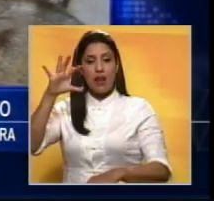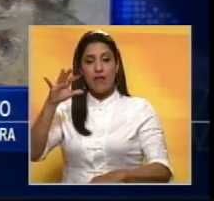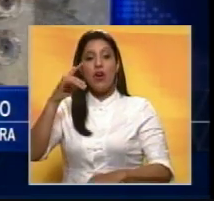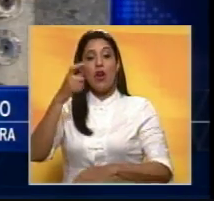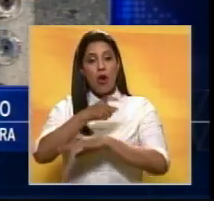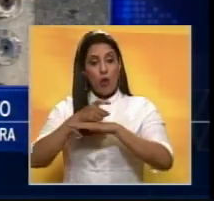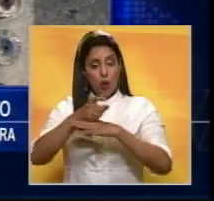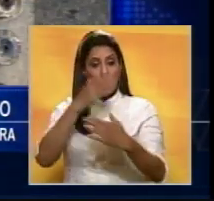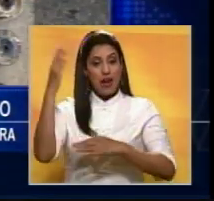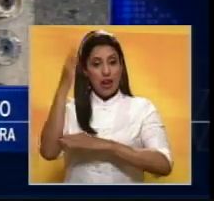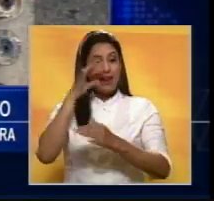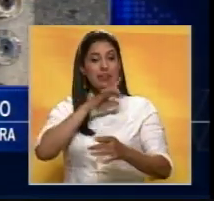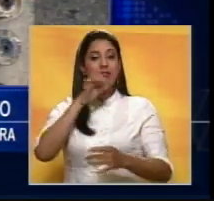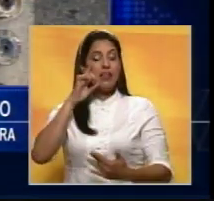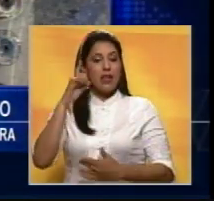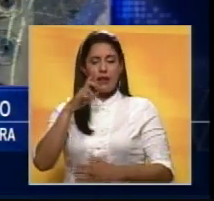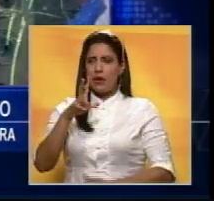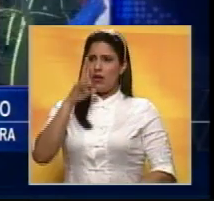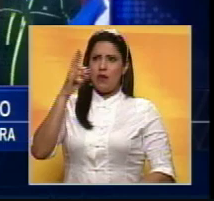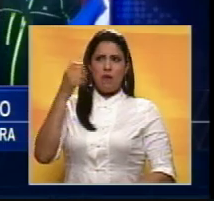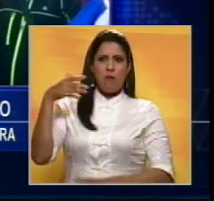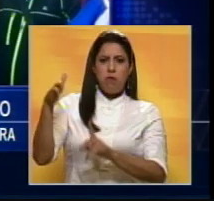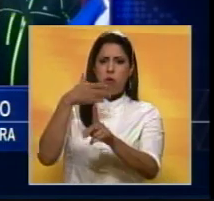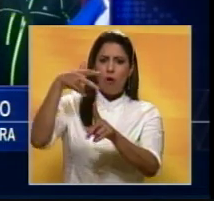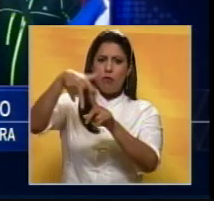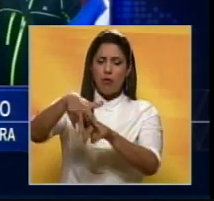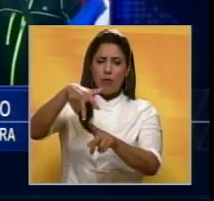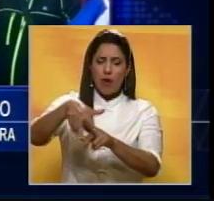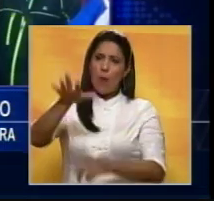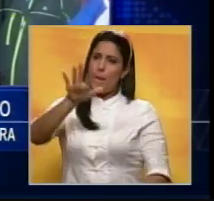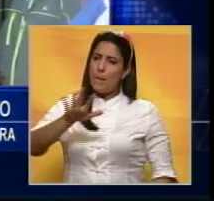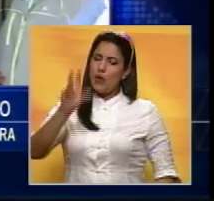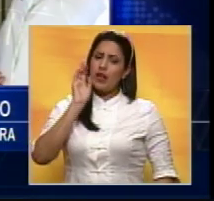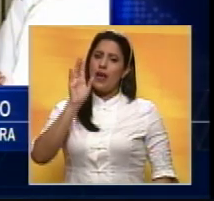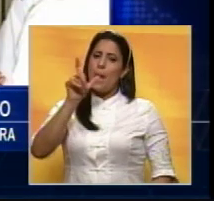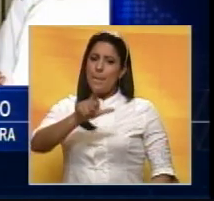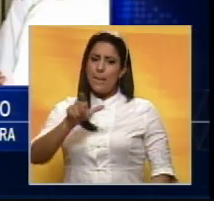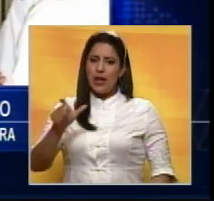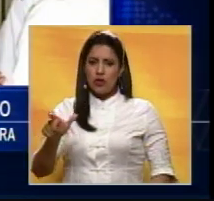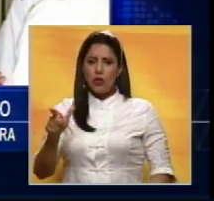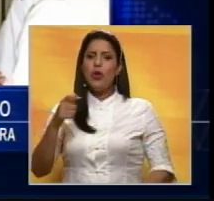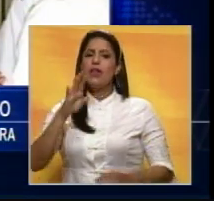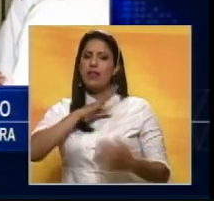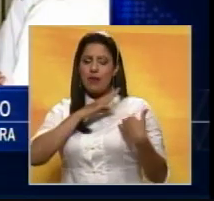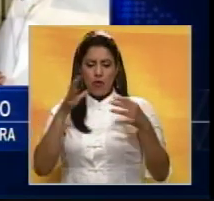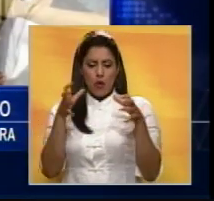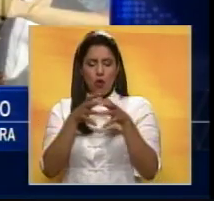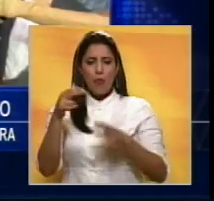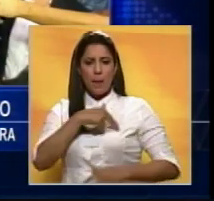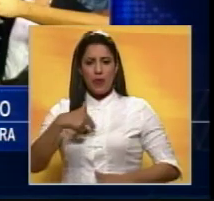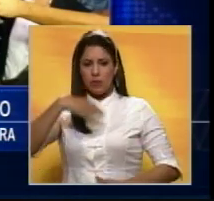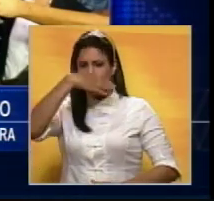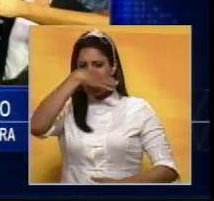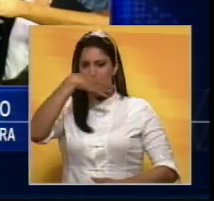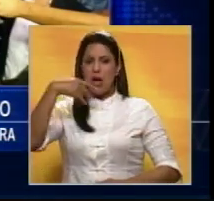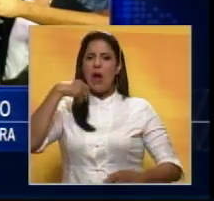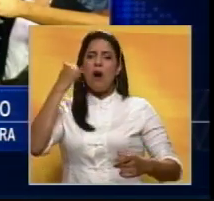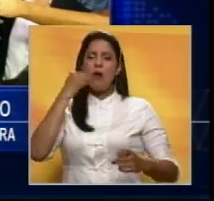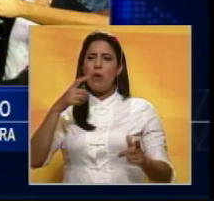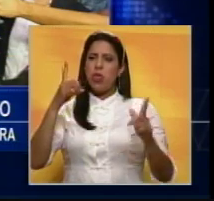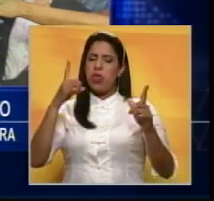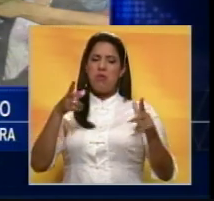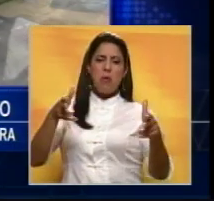El gobernador larense calificó como deplorable esta situación, pues a su juicio, los efectivos castrenses y los grupos armados actuaron de